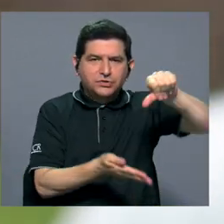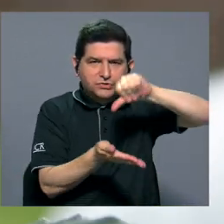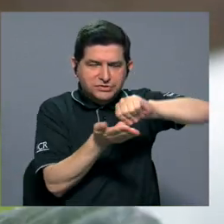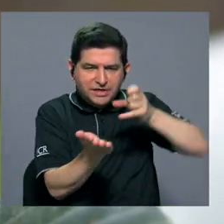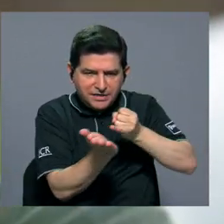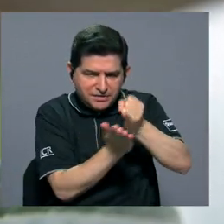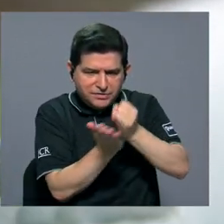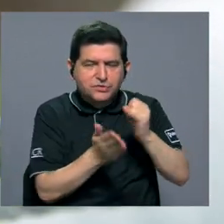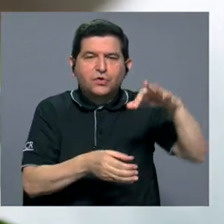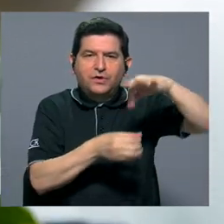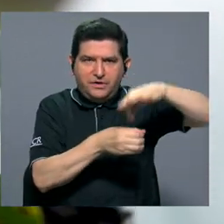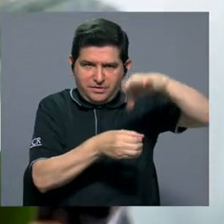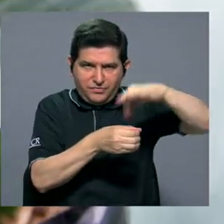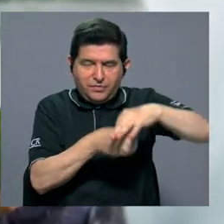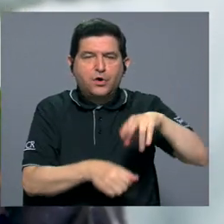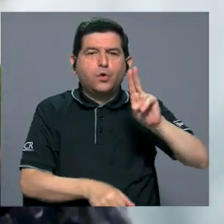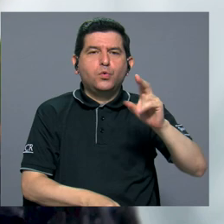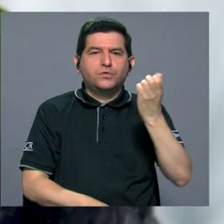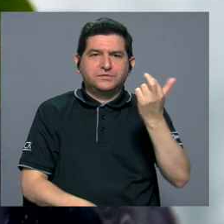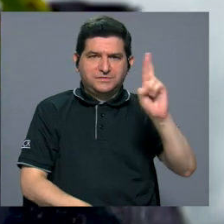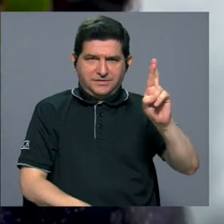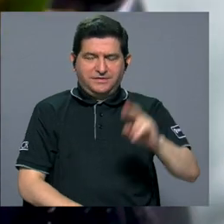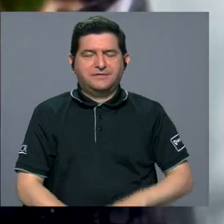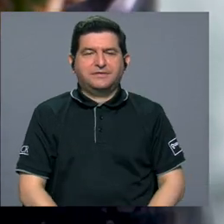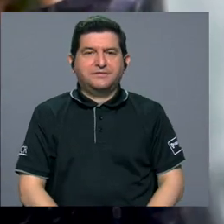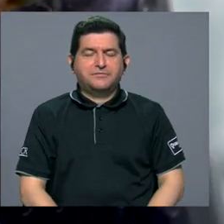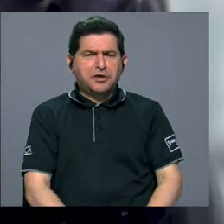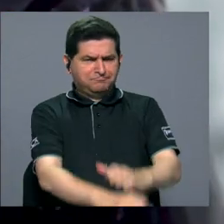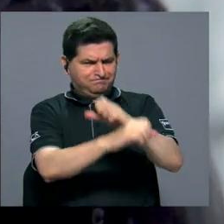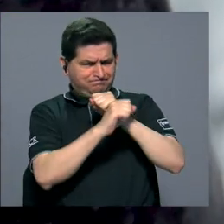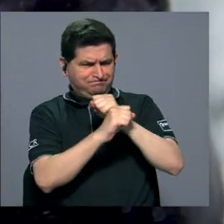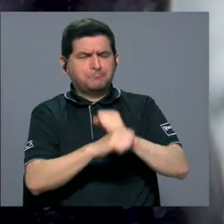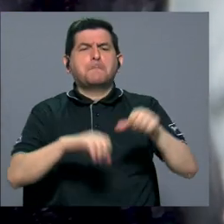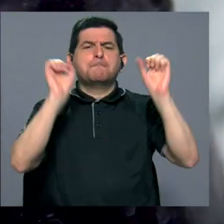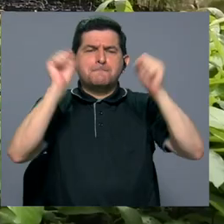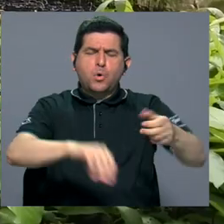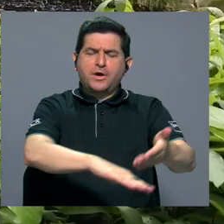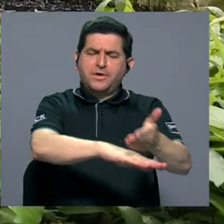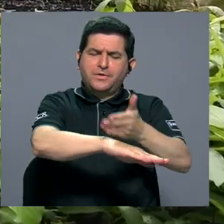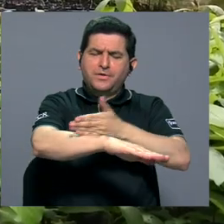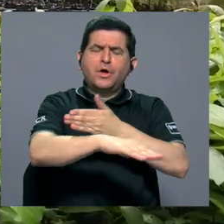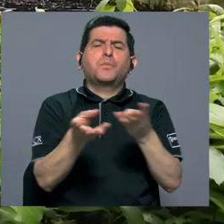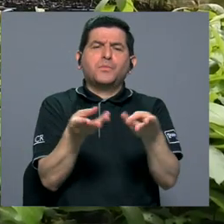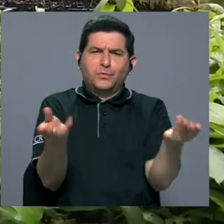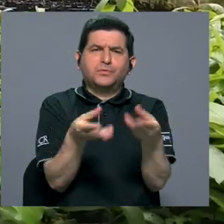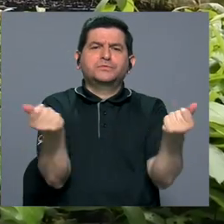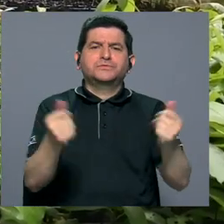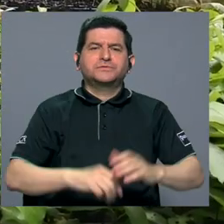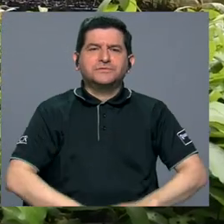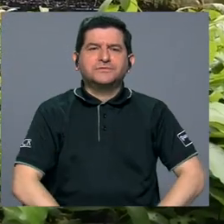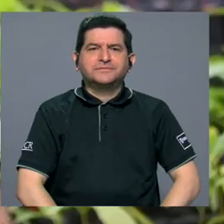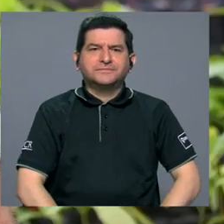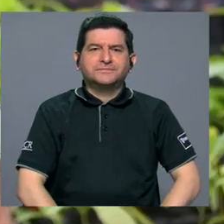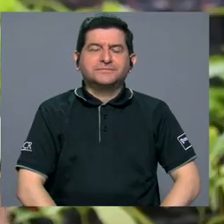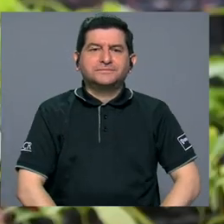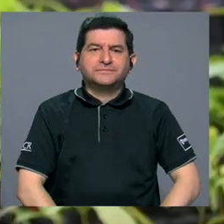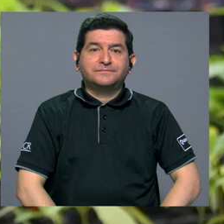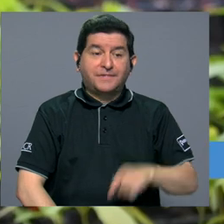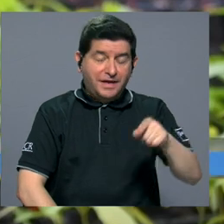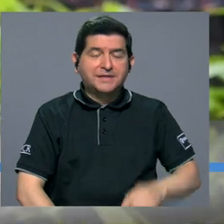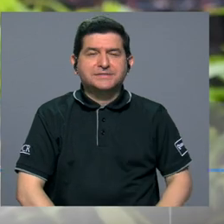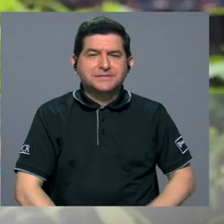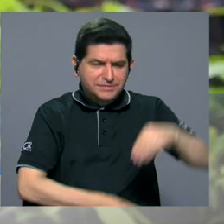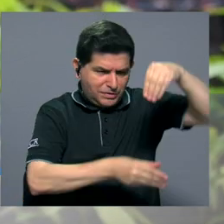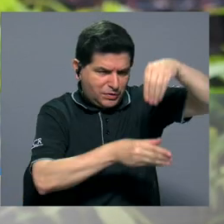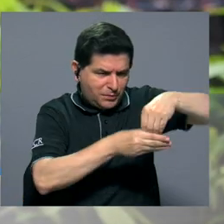de Investigaciones Agronómicas de la UCR, asegura que podrá mejorar su producción. Los